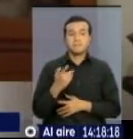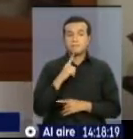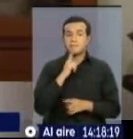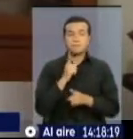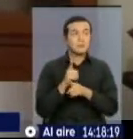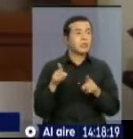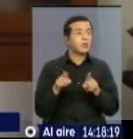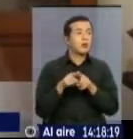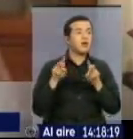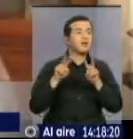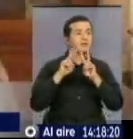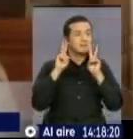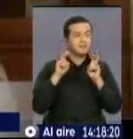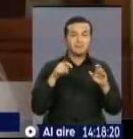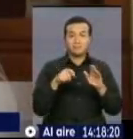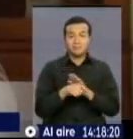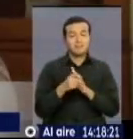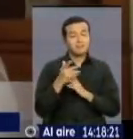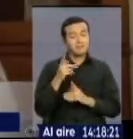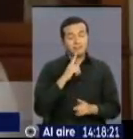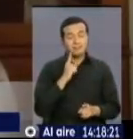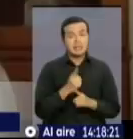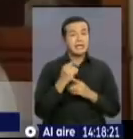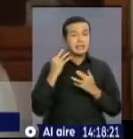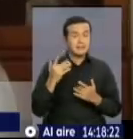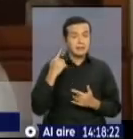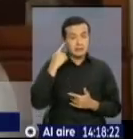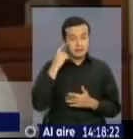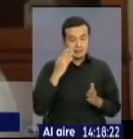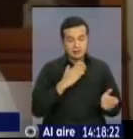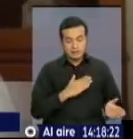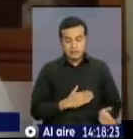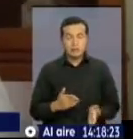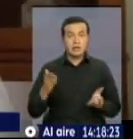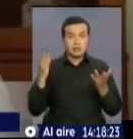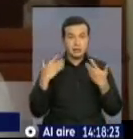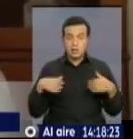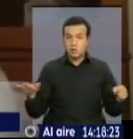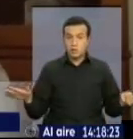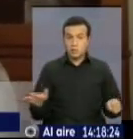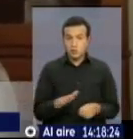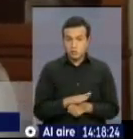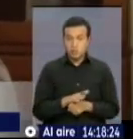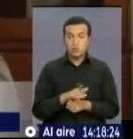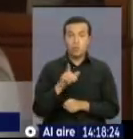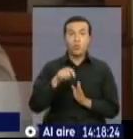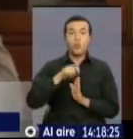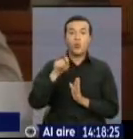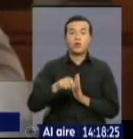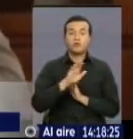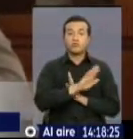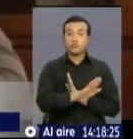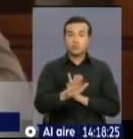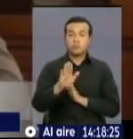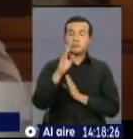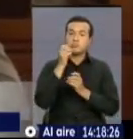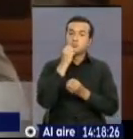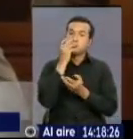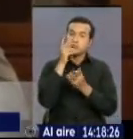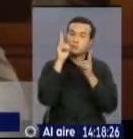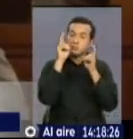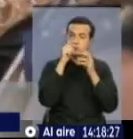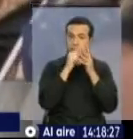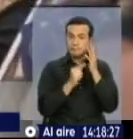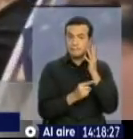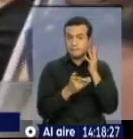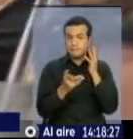forma por el delito de femicidio. Esperamos que al tiempo o al término de esta audiencia los señores jueces se pronuncian respecto